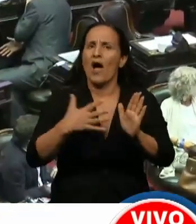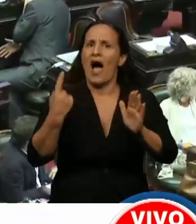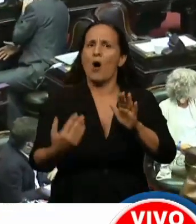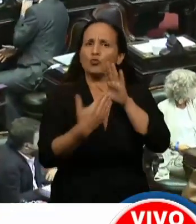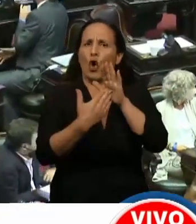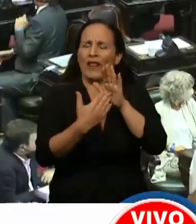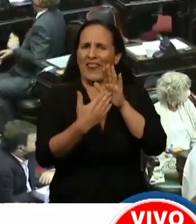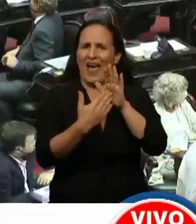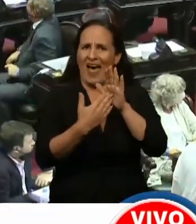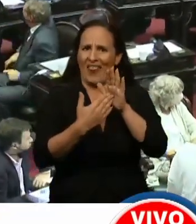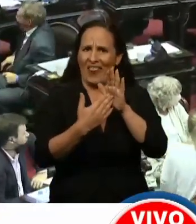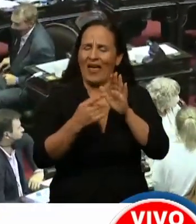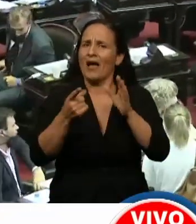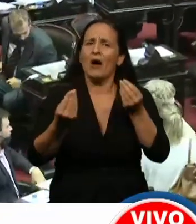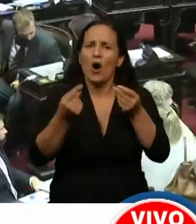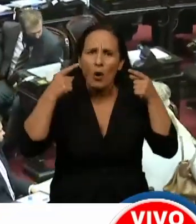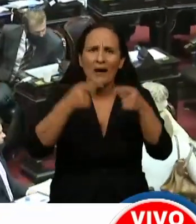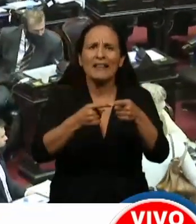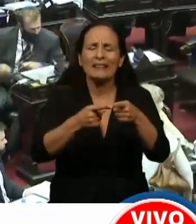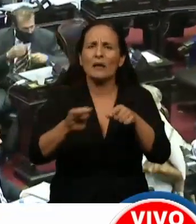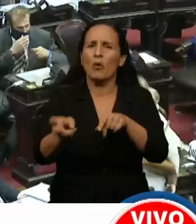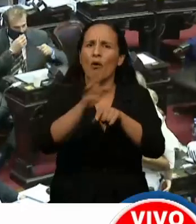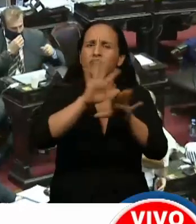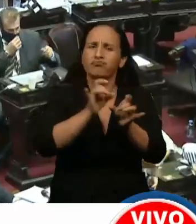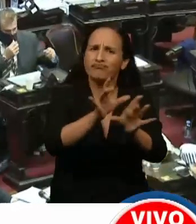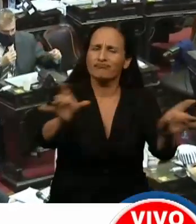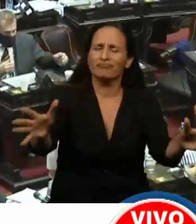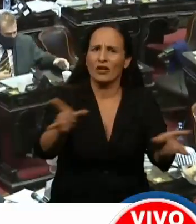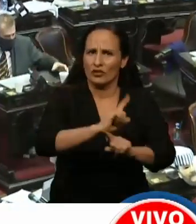competente para impedir la propagación de una epidemia.